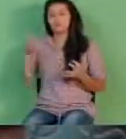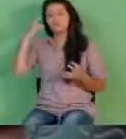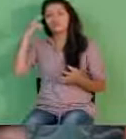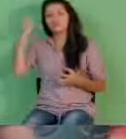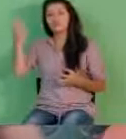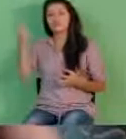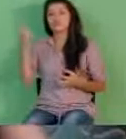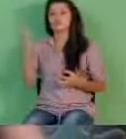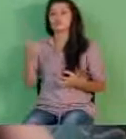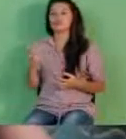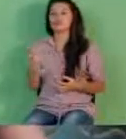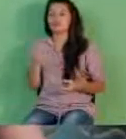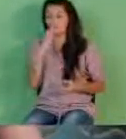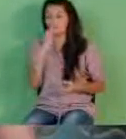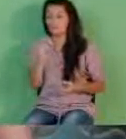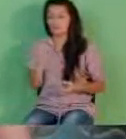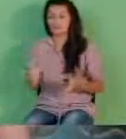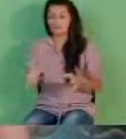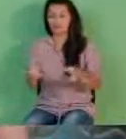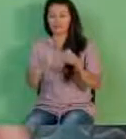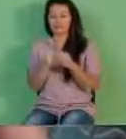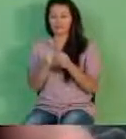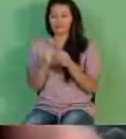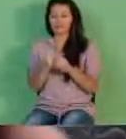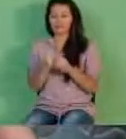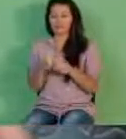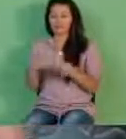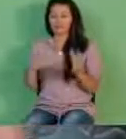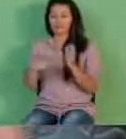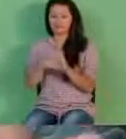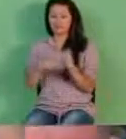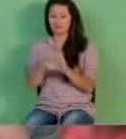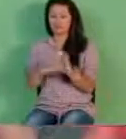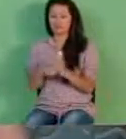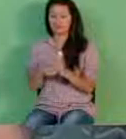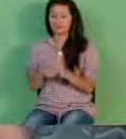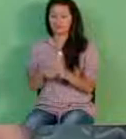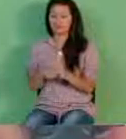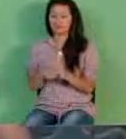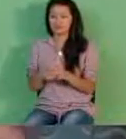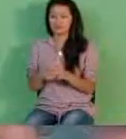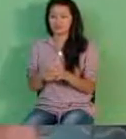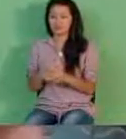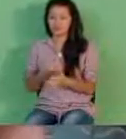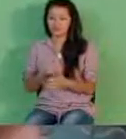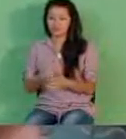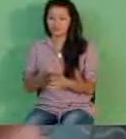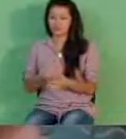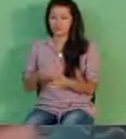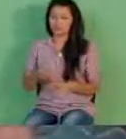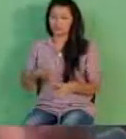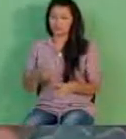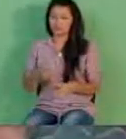niño que coge objetos que son Digamos como palitos de bombón el niño de Thomas A dónde quiere meter el niño